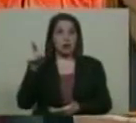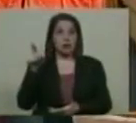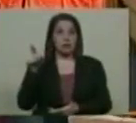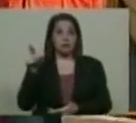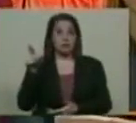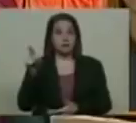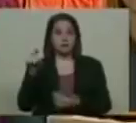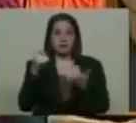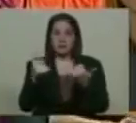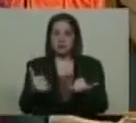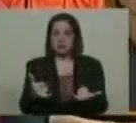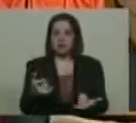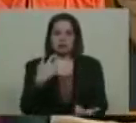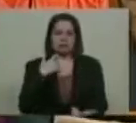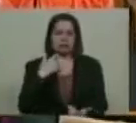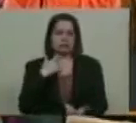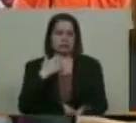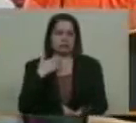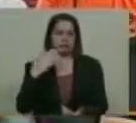ya en su época,